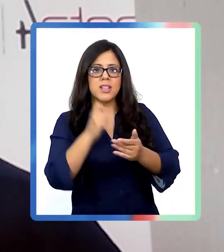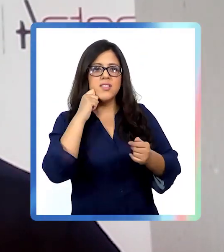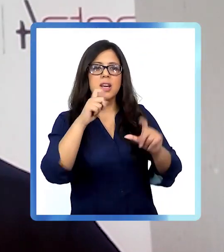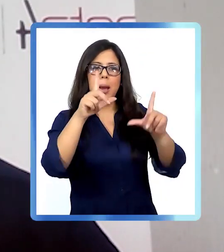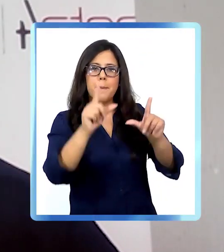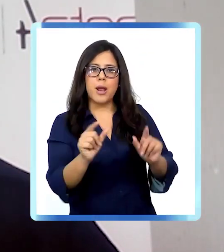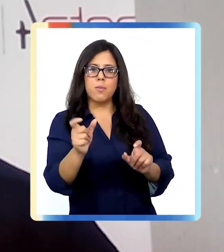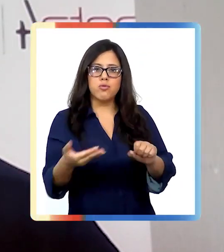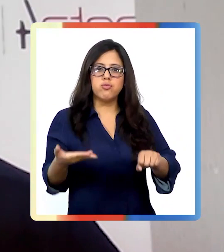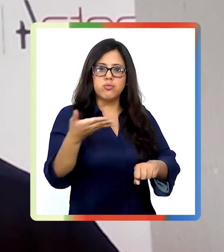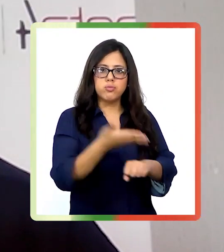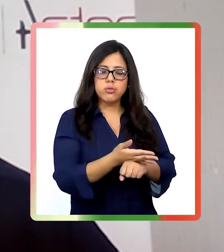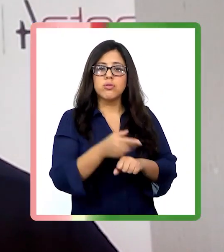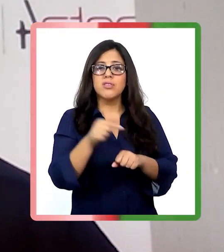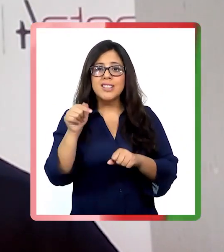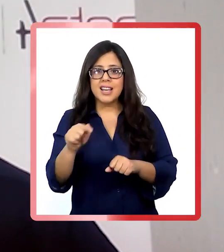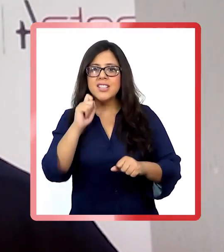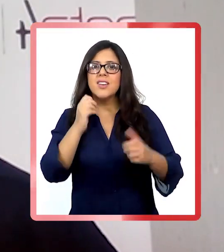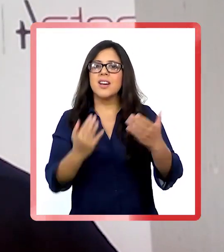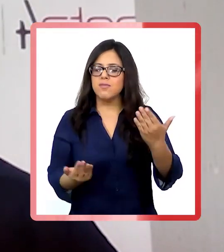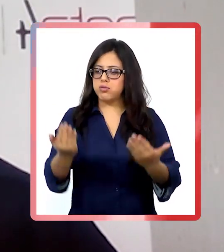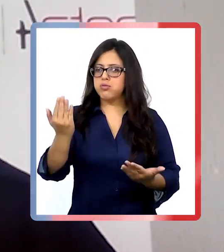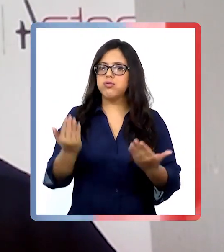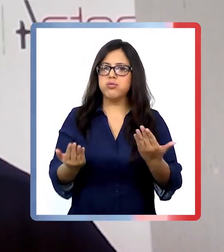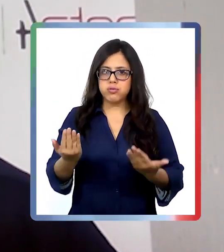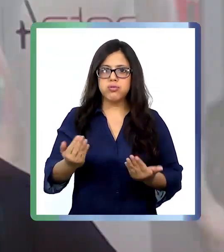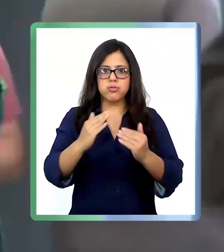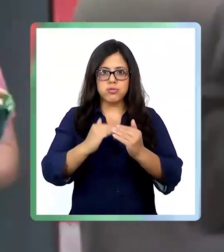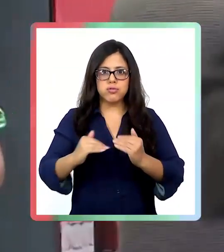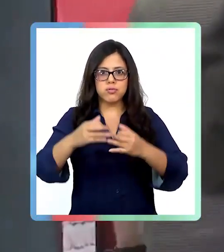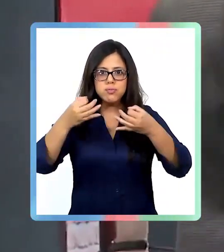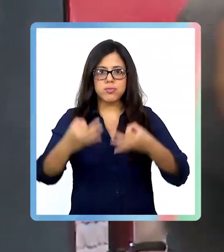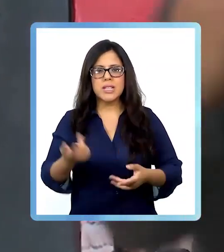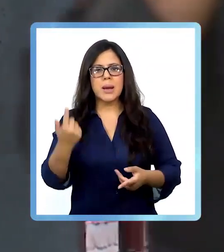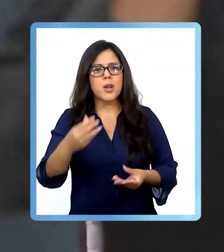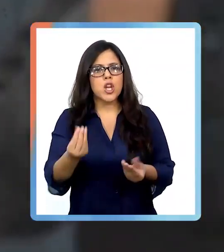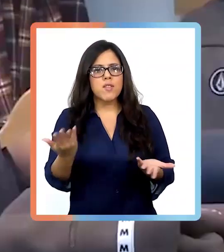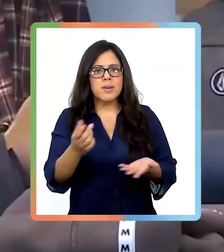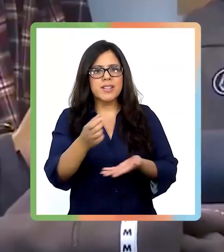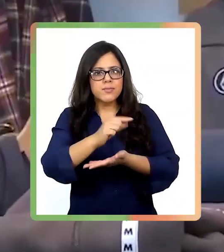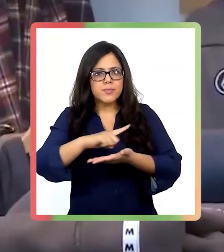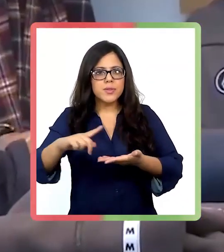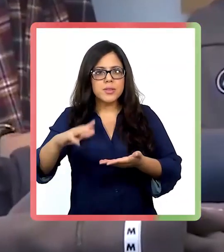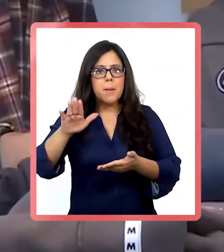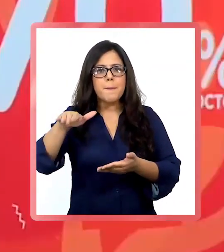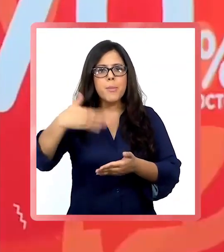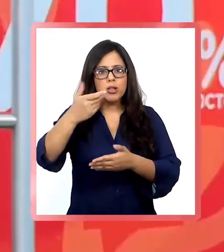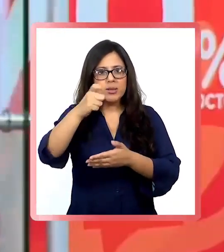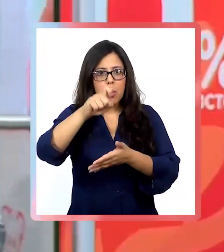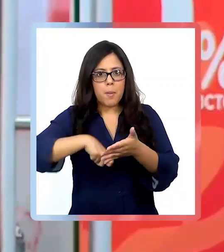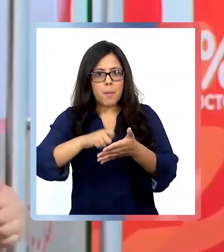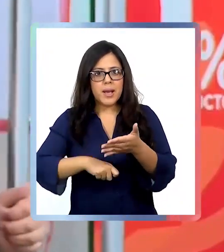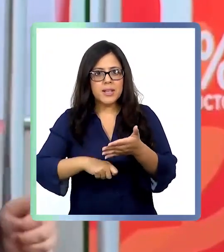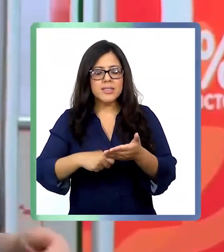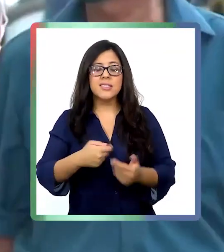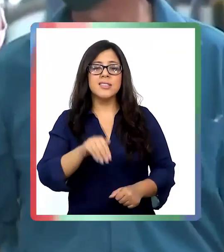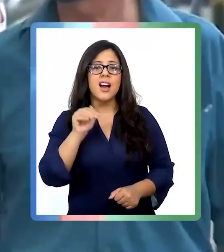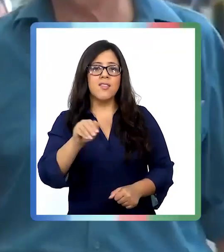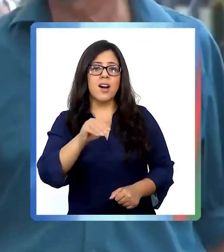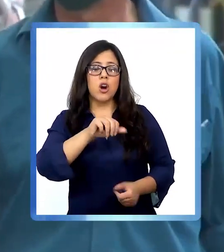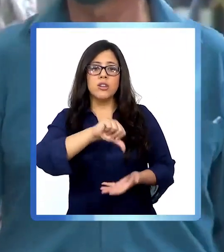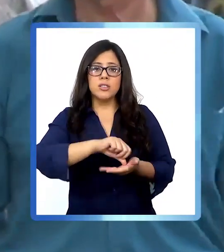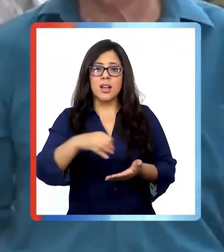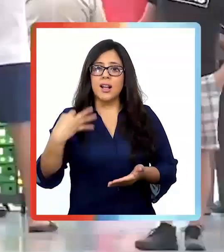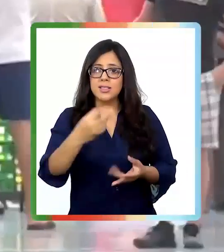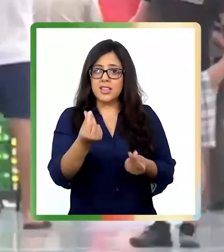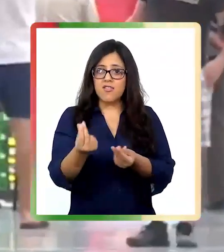la demanda agregada y finalmente se modera el alza de los precios de la economía. ¿Qué va a pasar con la inflación en los próximos meses? El Banco Central estima